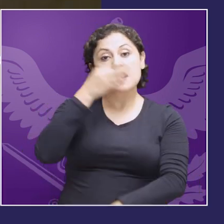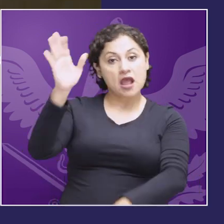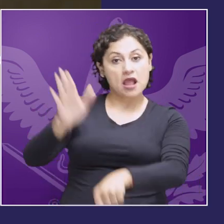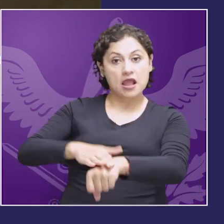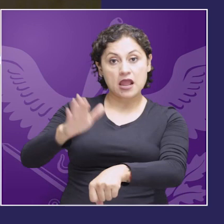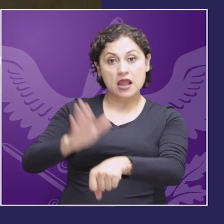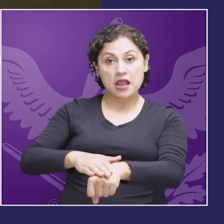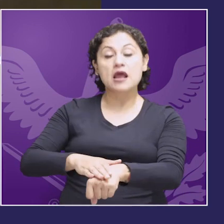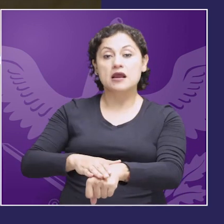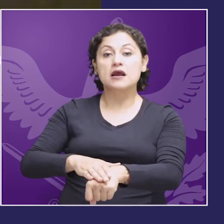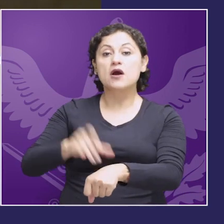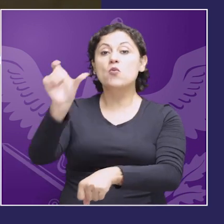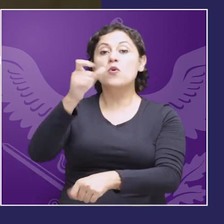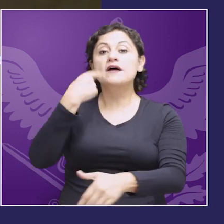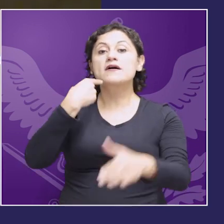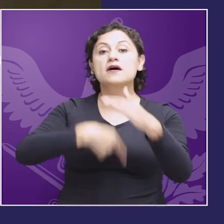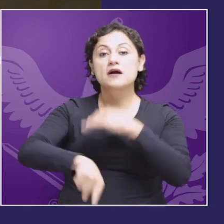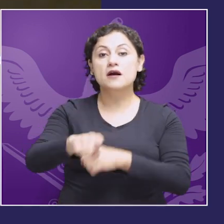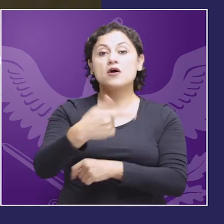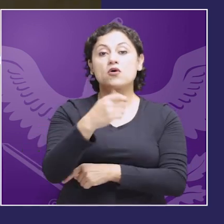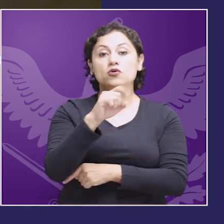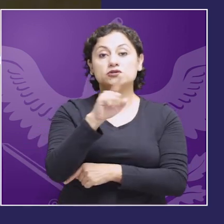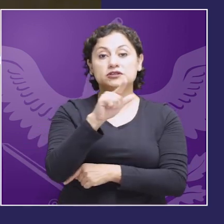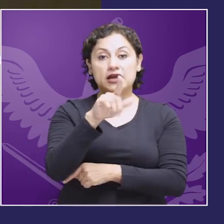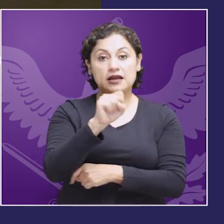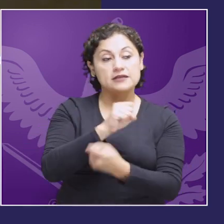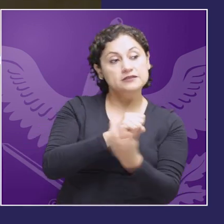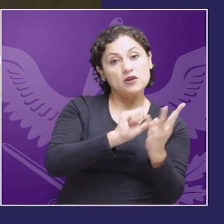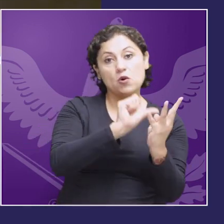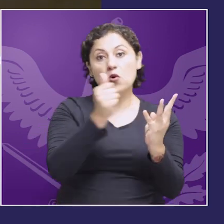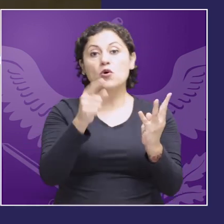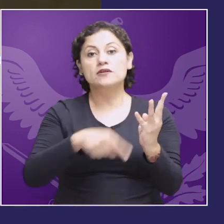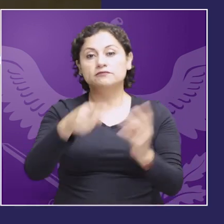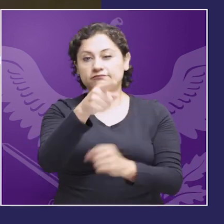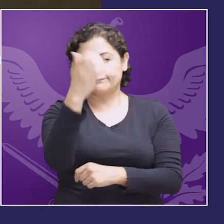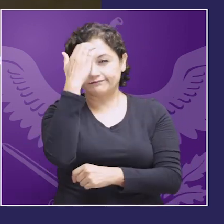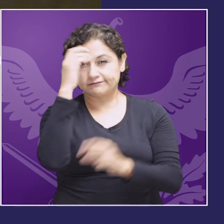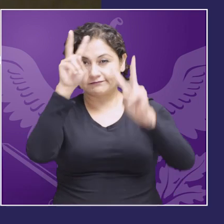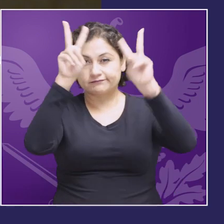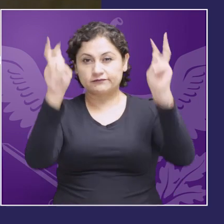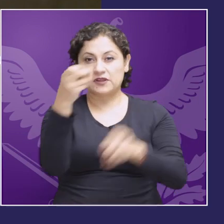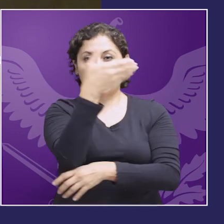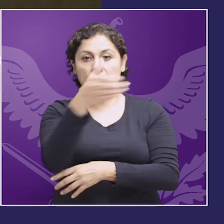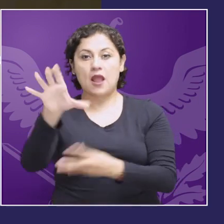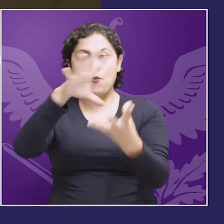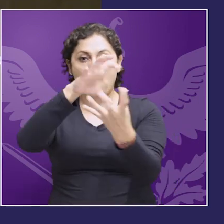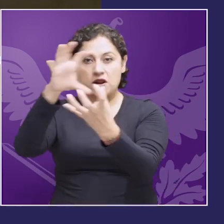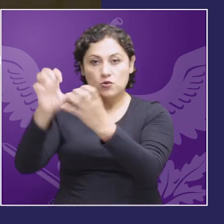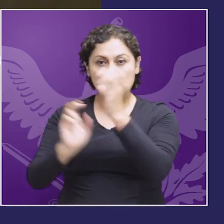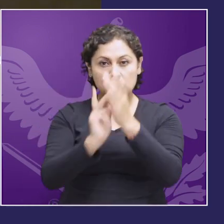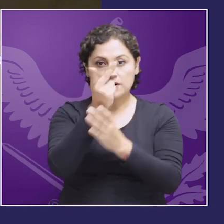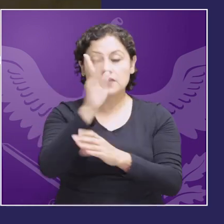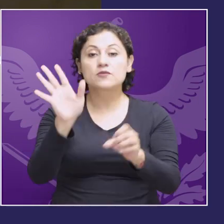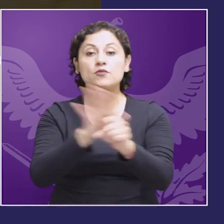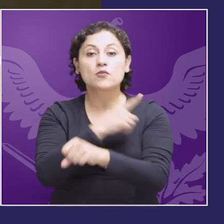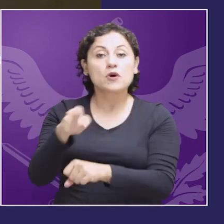de Derechos Humanos, que en 2009 condenó al Estado mexicano en el caso González y otras contra México, conocido